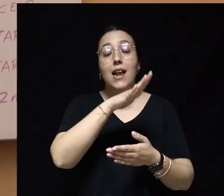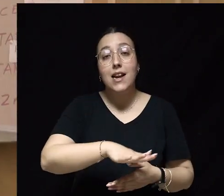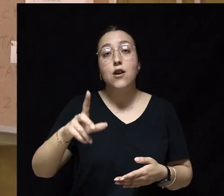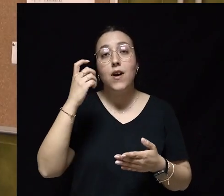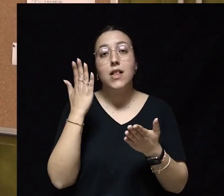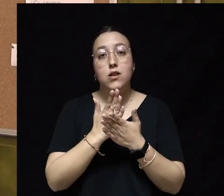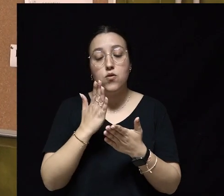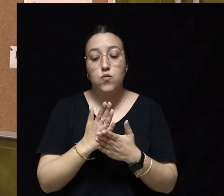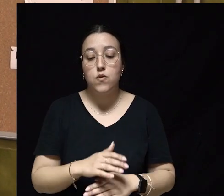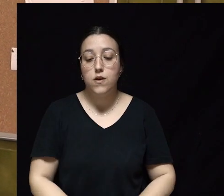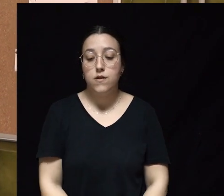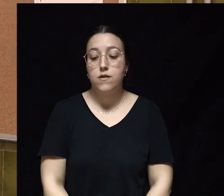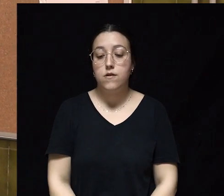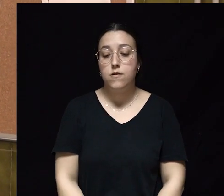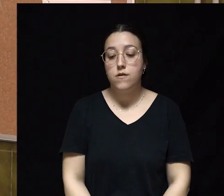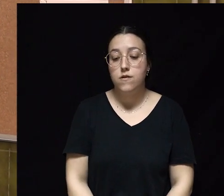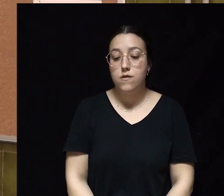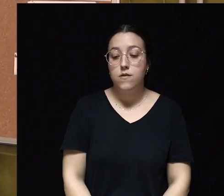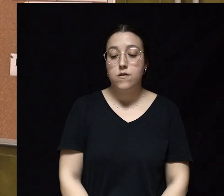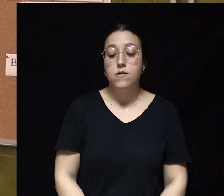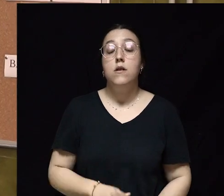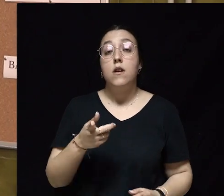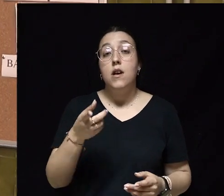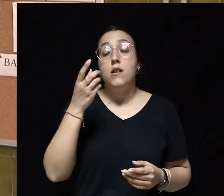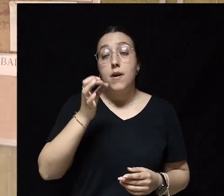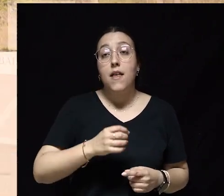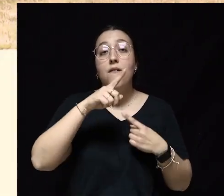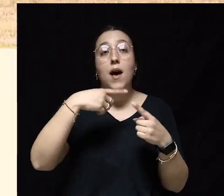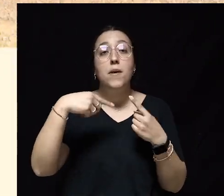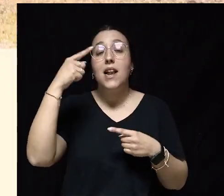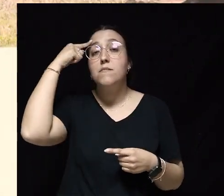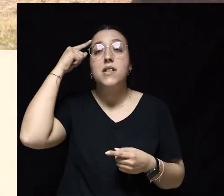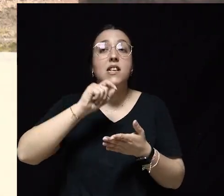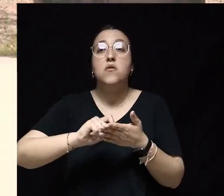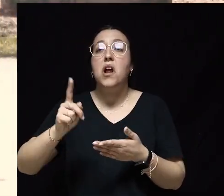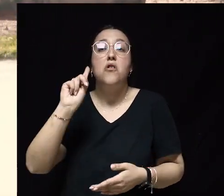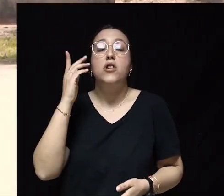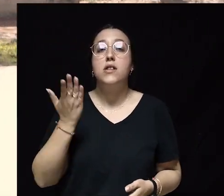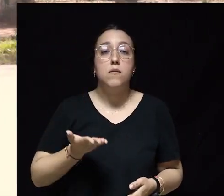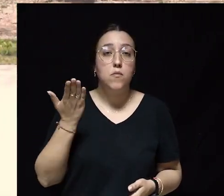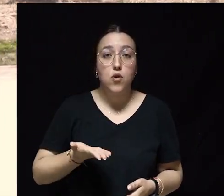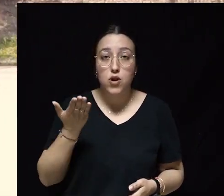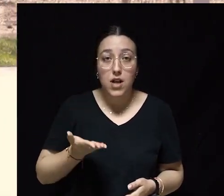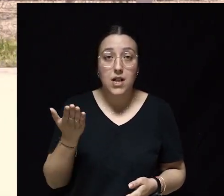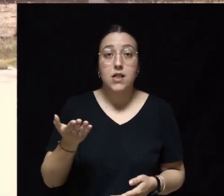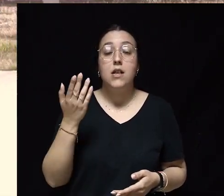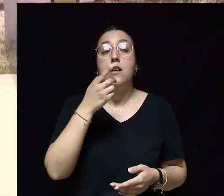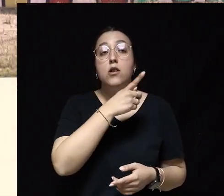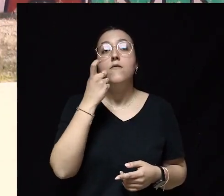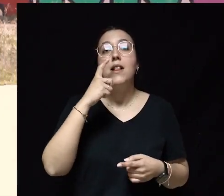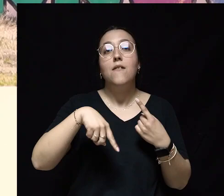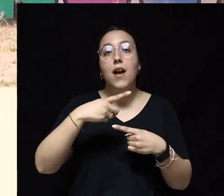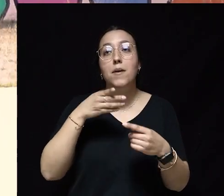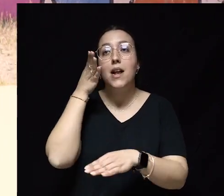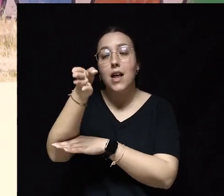la participación. Por otro lado, el centro escolar no es percibido como algo propio. Las familias